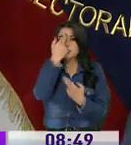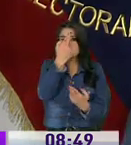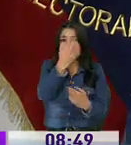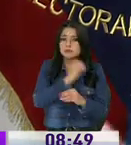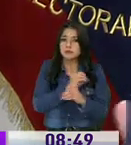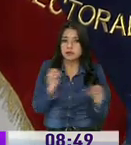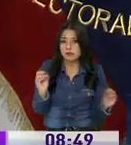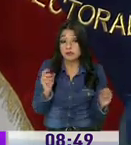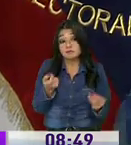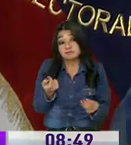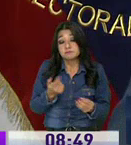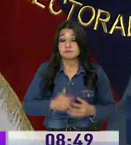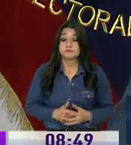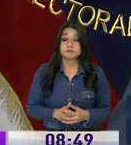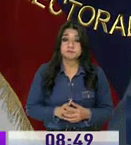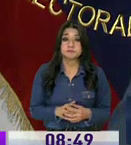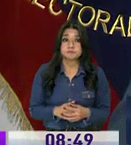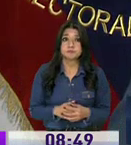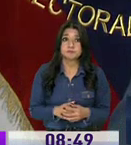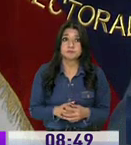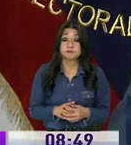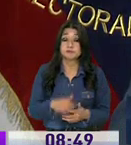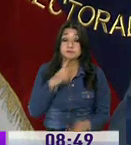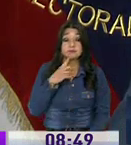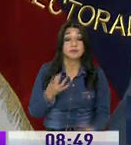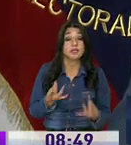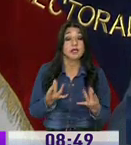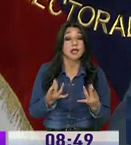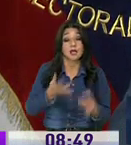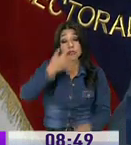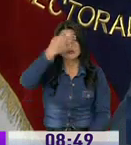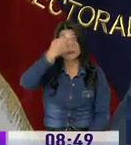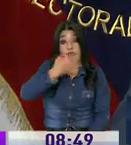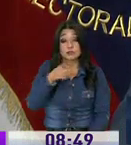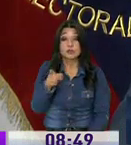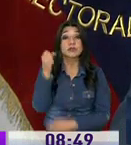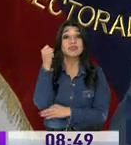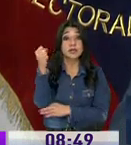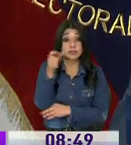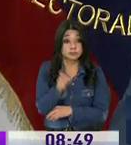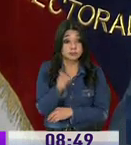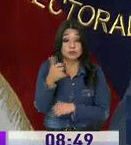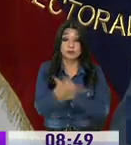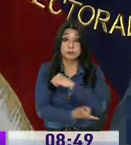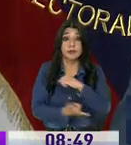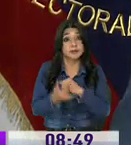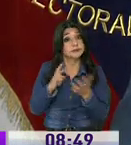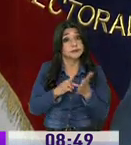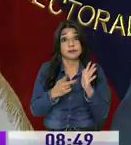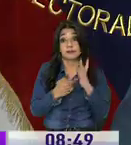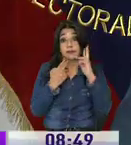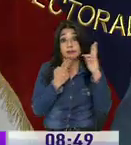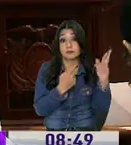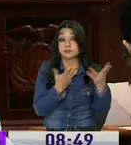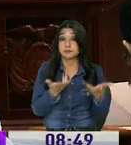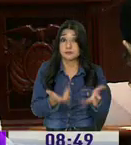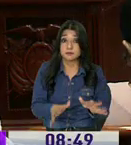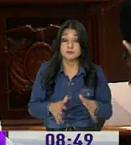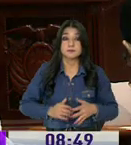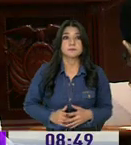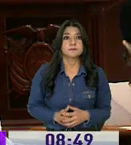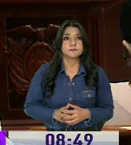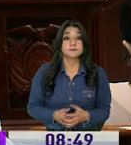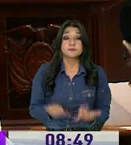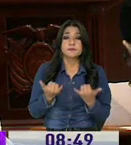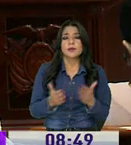padrón. Este es un asunto serio, porque los derechos adquiridos de aquellos se vieron conculcados. Lo que se